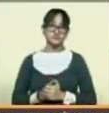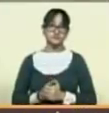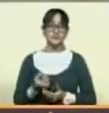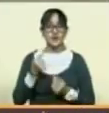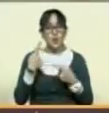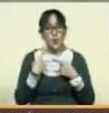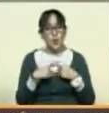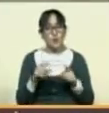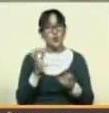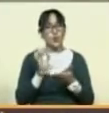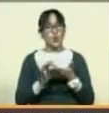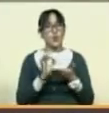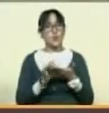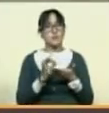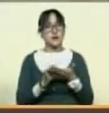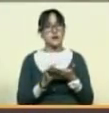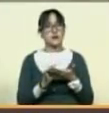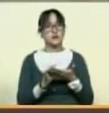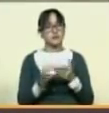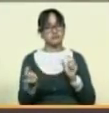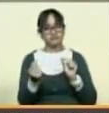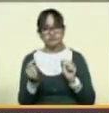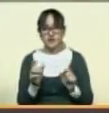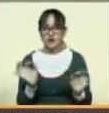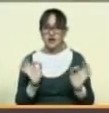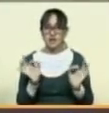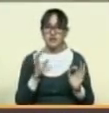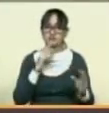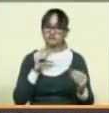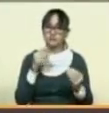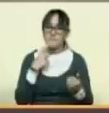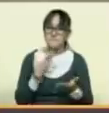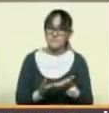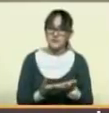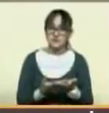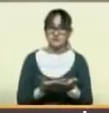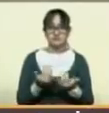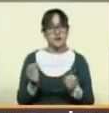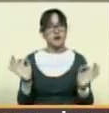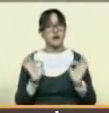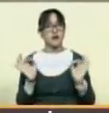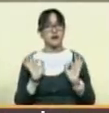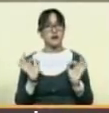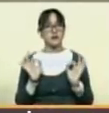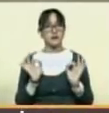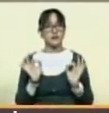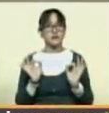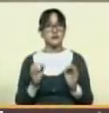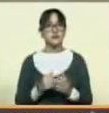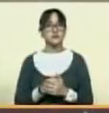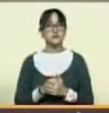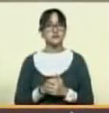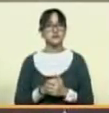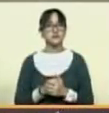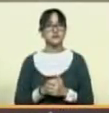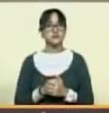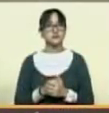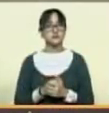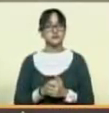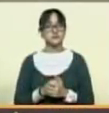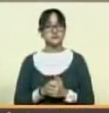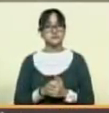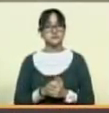Ningún otro documento fue discutido, ni hablado, ni presentado, ni solicitado, nada que ver.